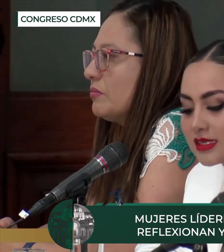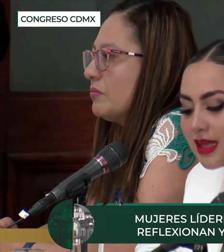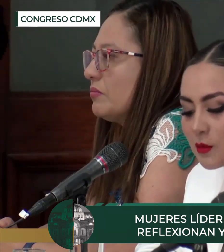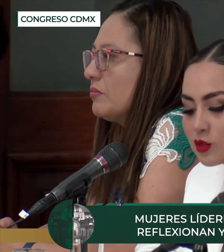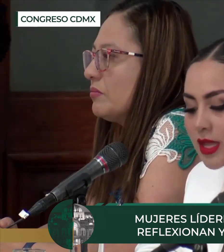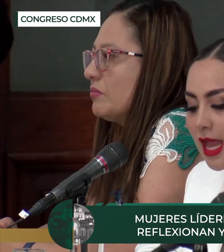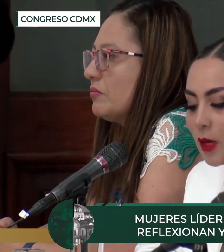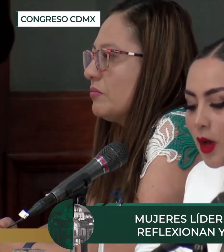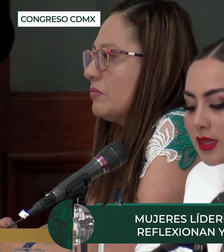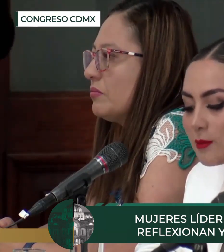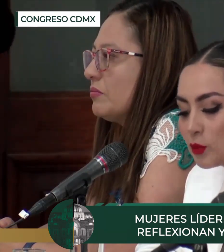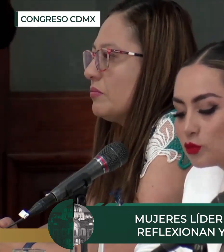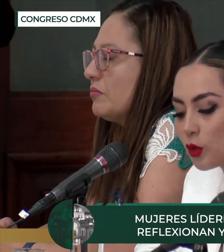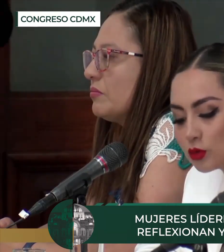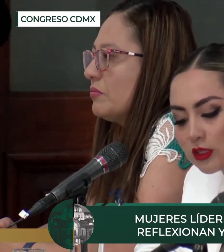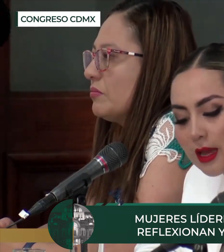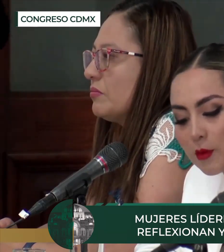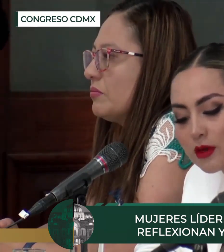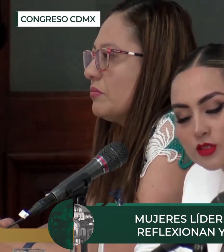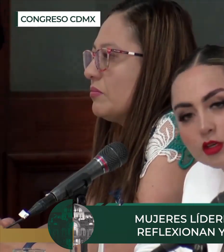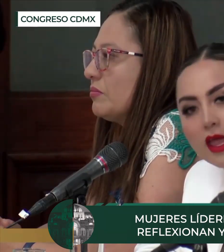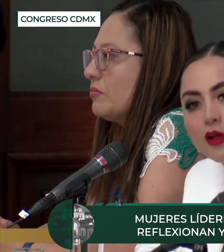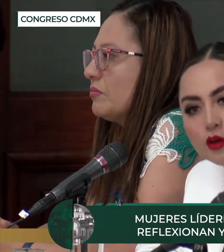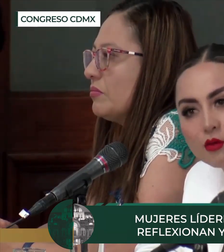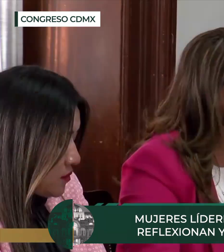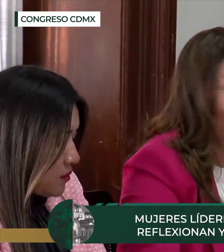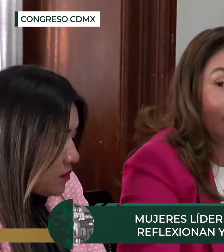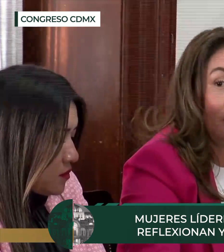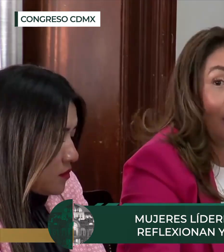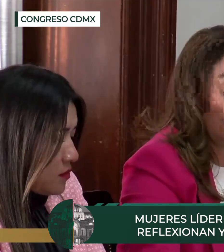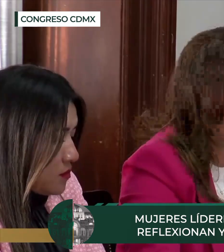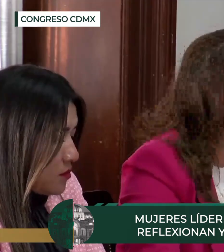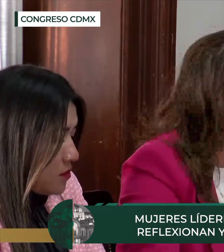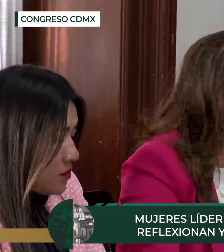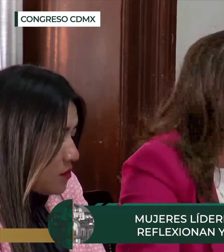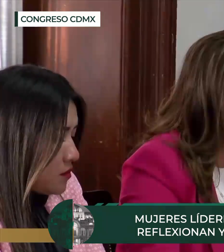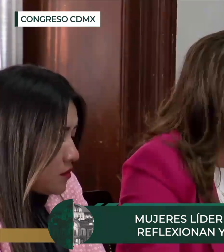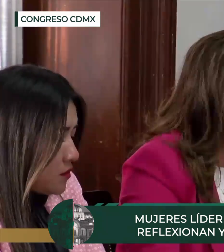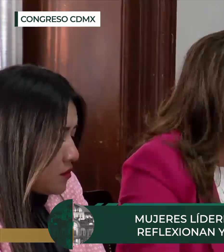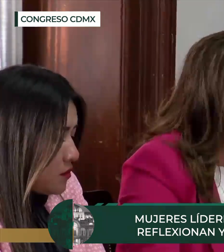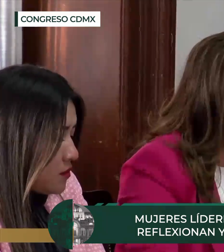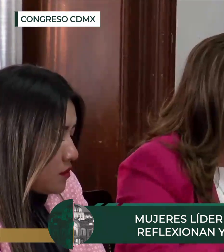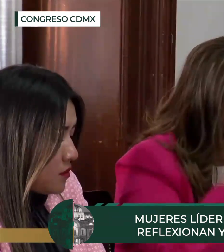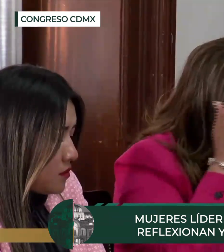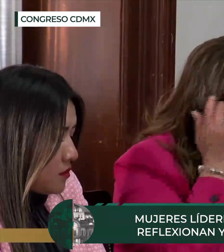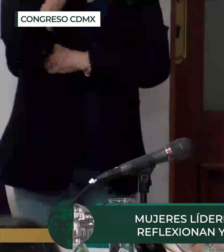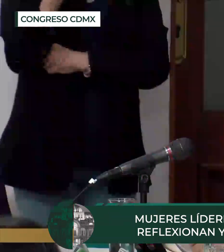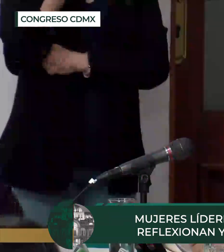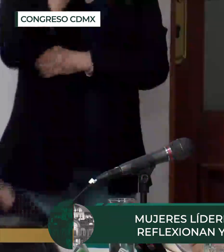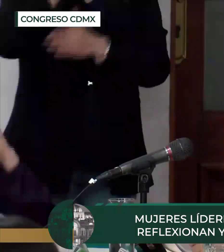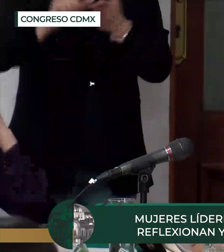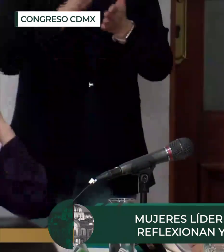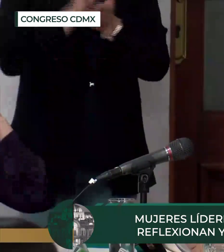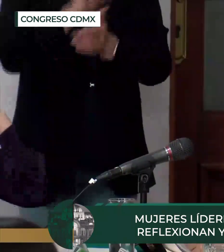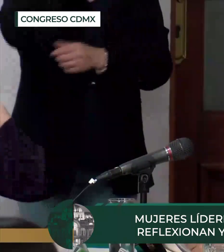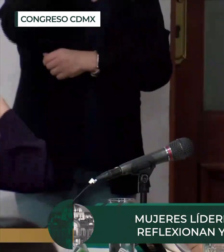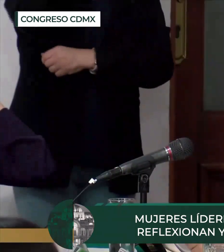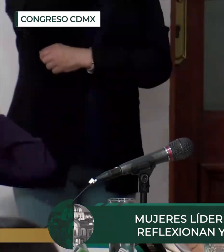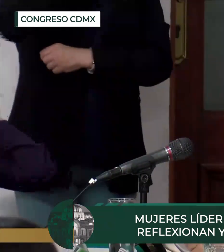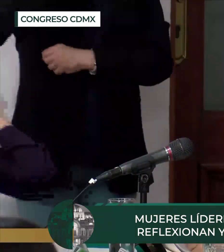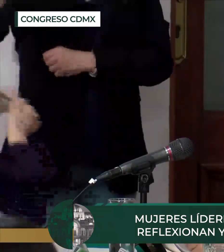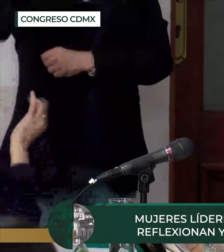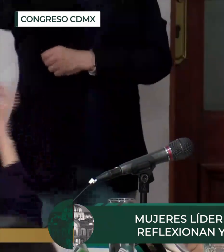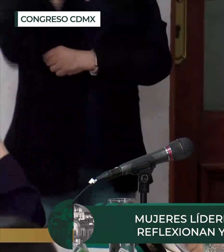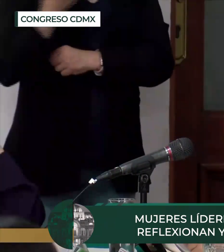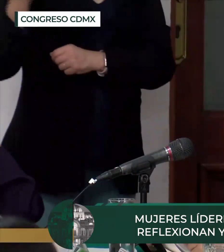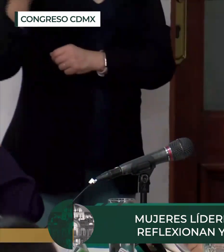presentación de la ponencia Las Mujeres y su Trabajo Social en la Comunidad, la activista comunitaria Sara Caballero Rodríguez, así como Hilda Yaneli